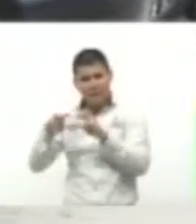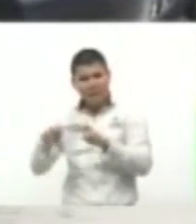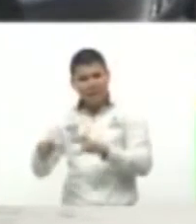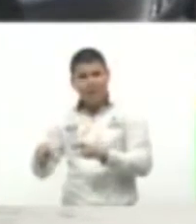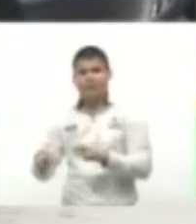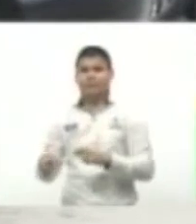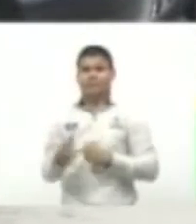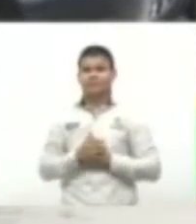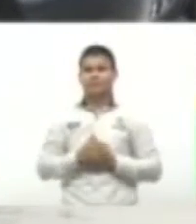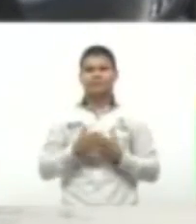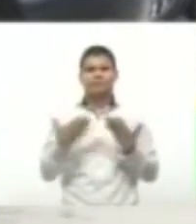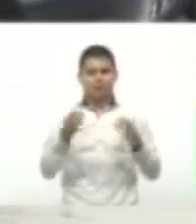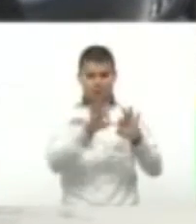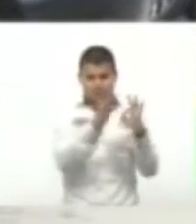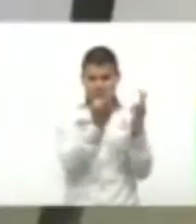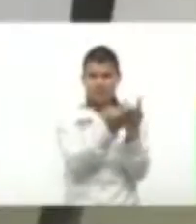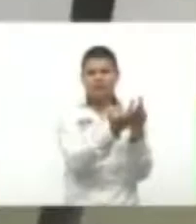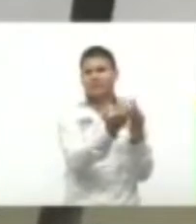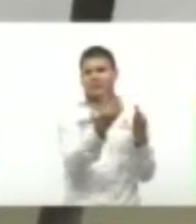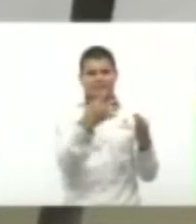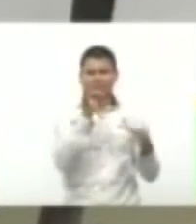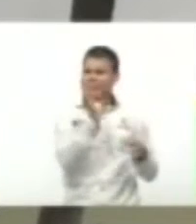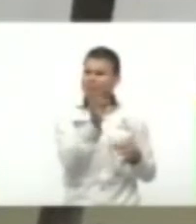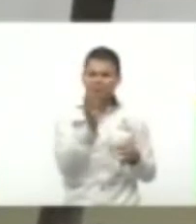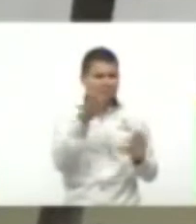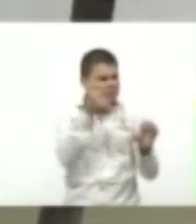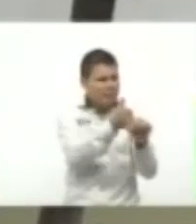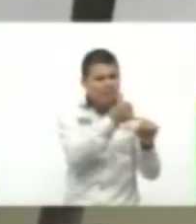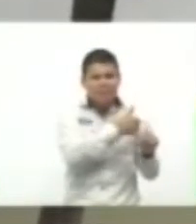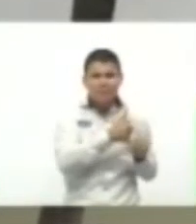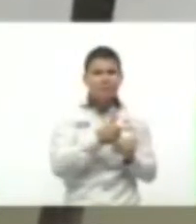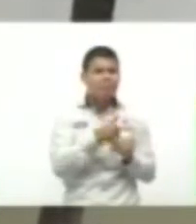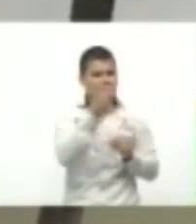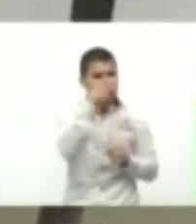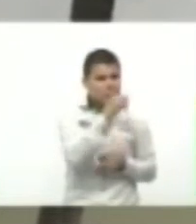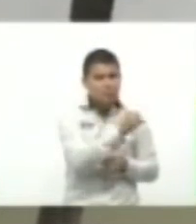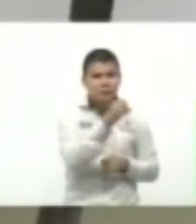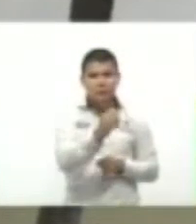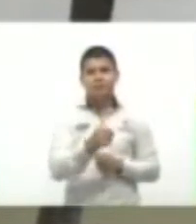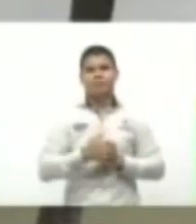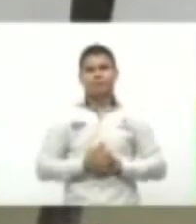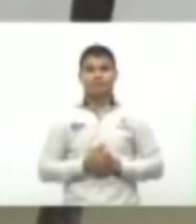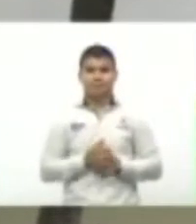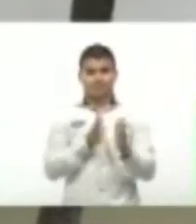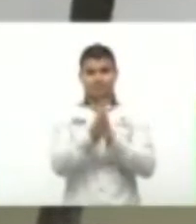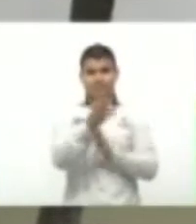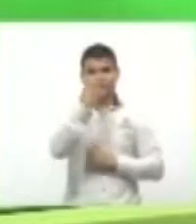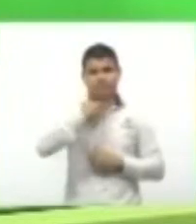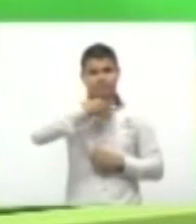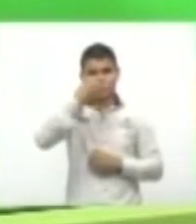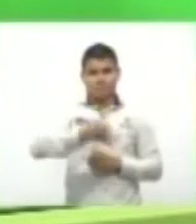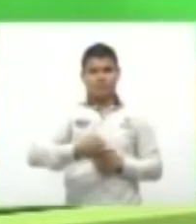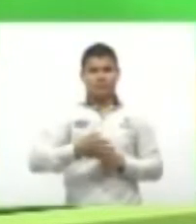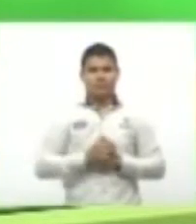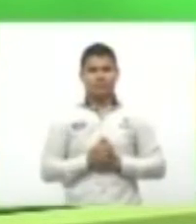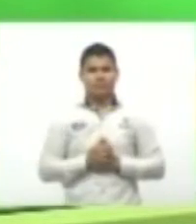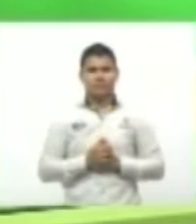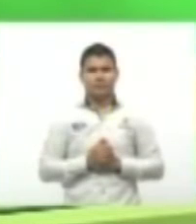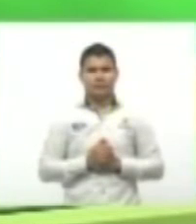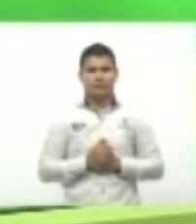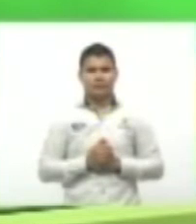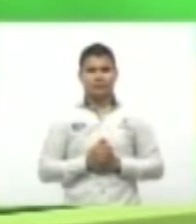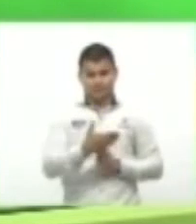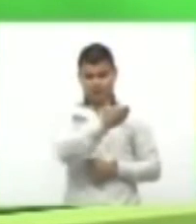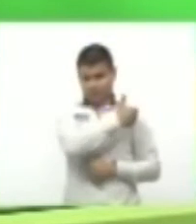sospechosos pertenecen al mismo núcleo familiar. JJ Verbel, Las Noticias, un compromiso con la verdad. Para el presidente del puerto